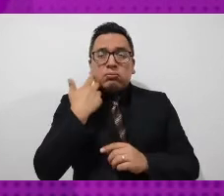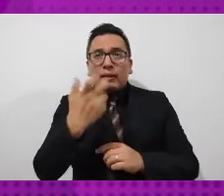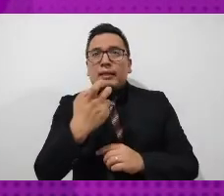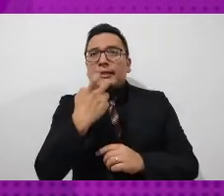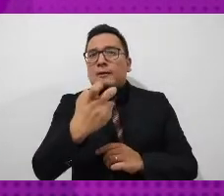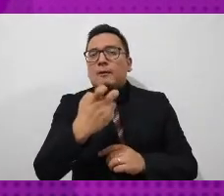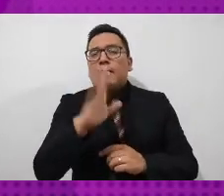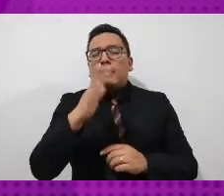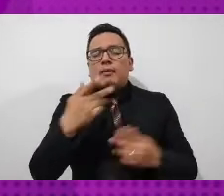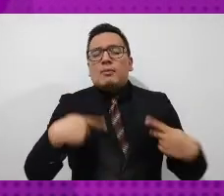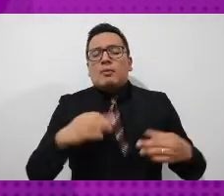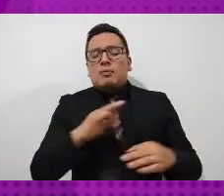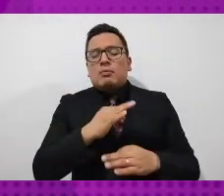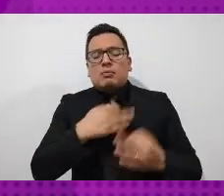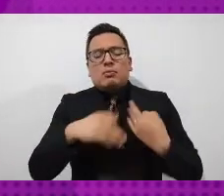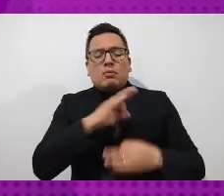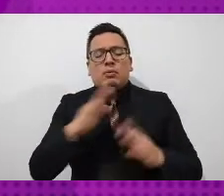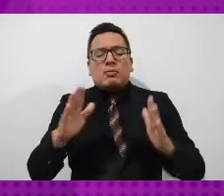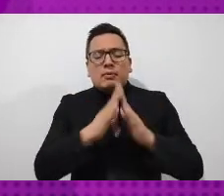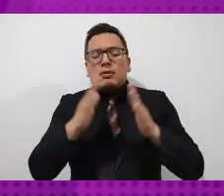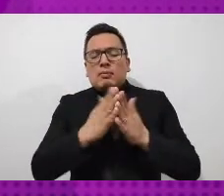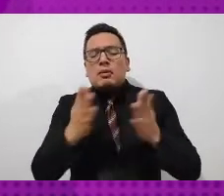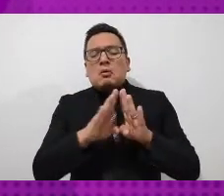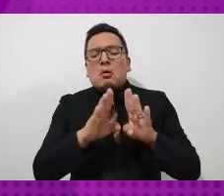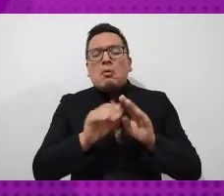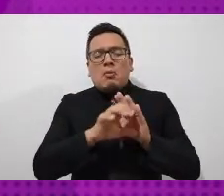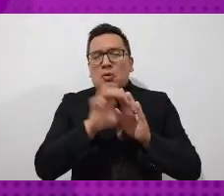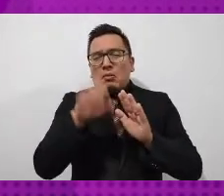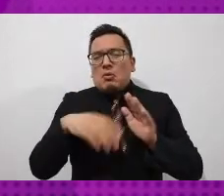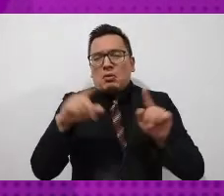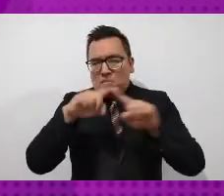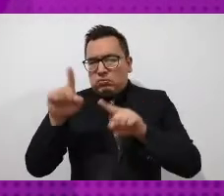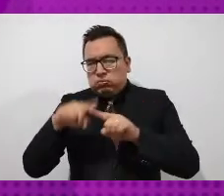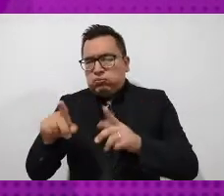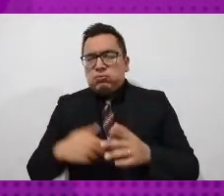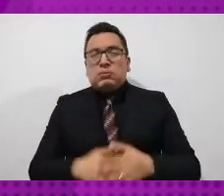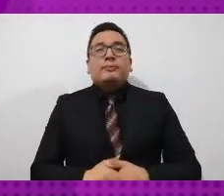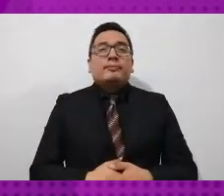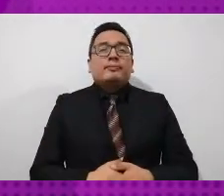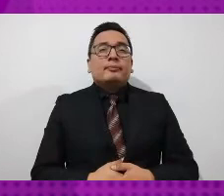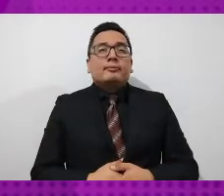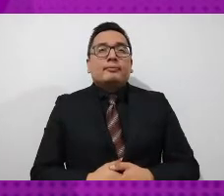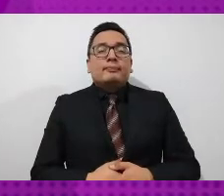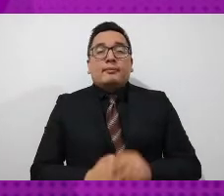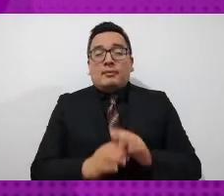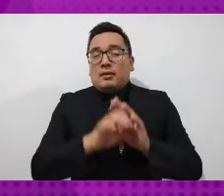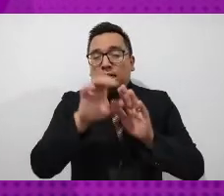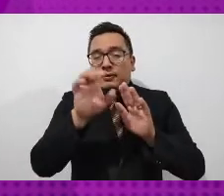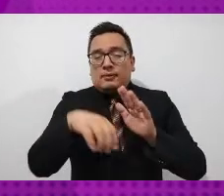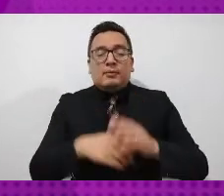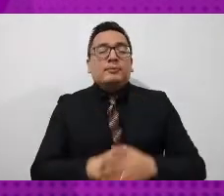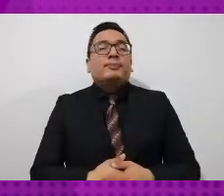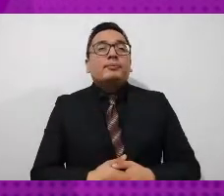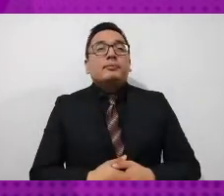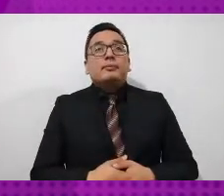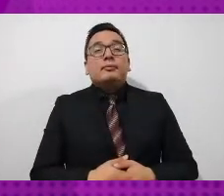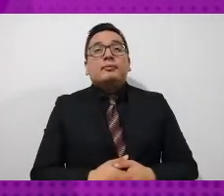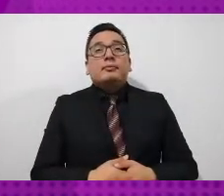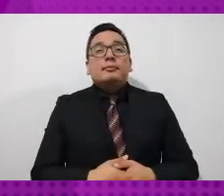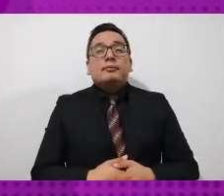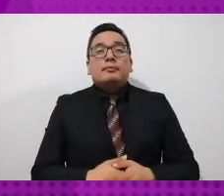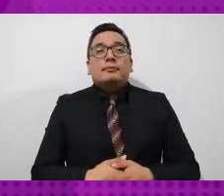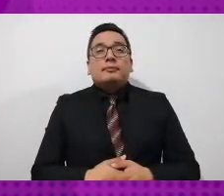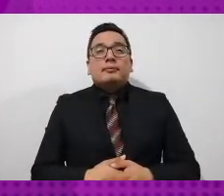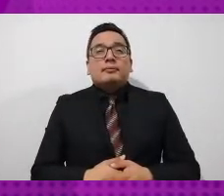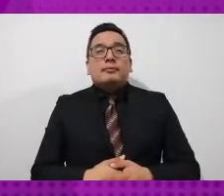participación ciudadana, también puede ejercerse respecto de otras atribuciones, de otras autoridades. Por ejemplo, el Poder Ejecutivo